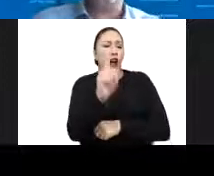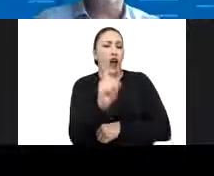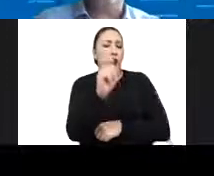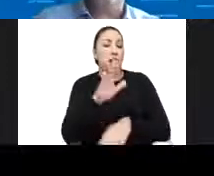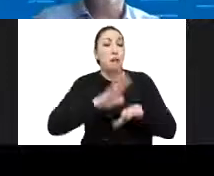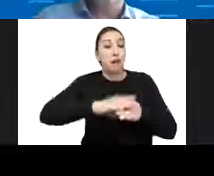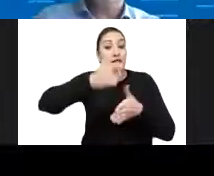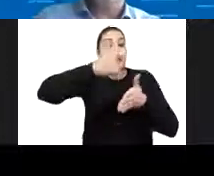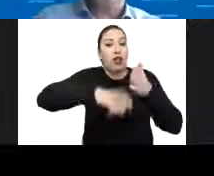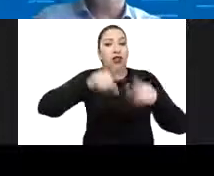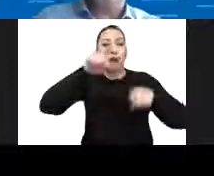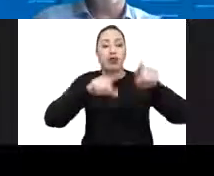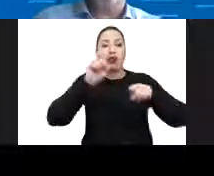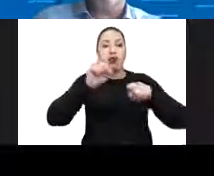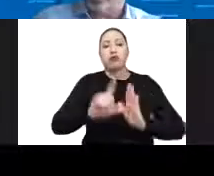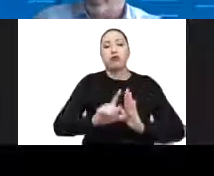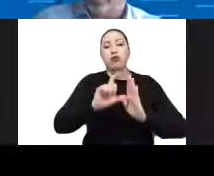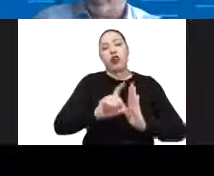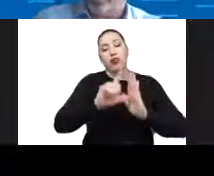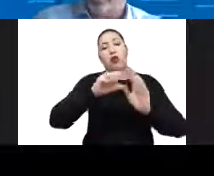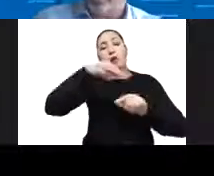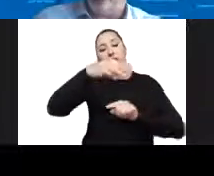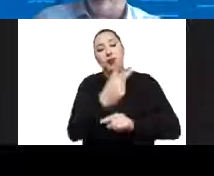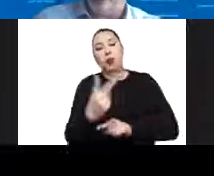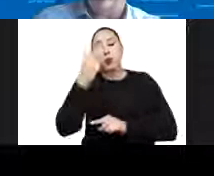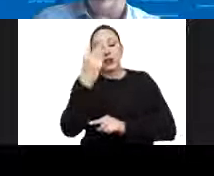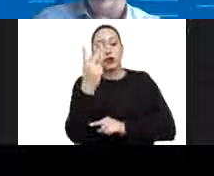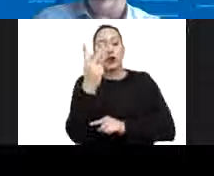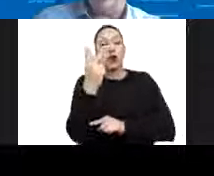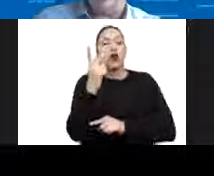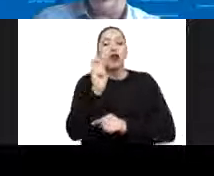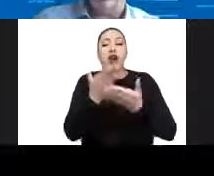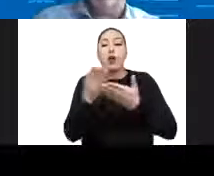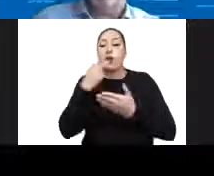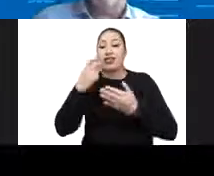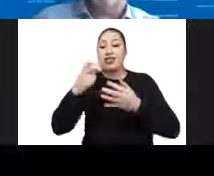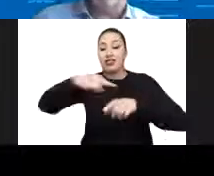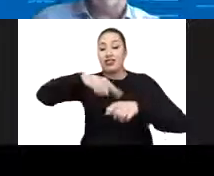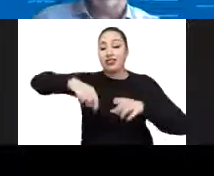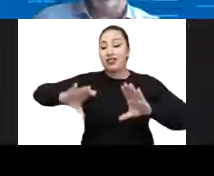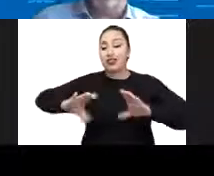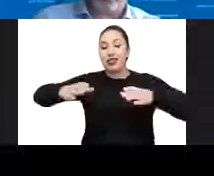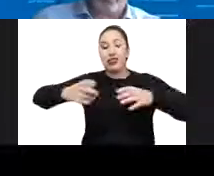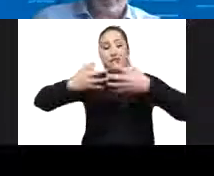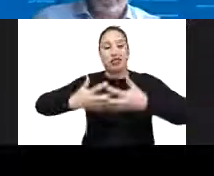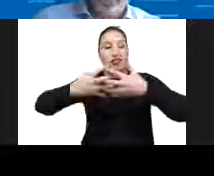metro cúbico, y puede fortalecer al sistema de Cutzamala frente a una serie